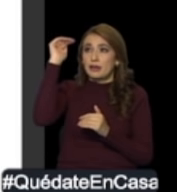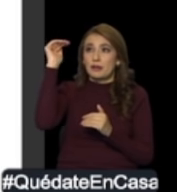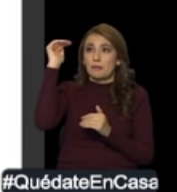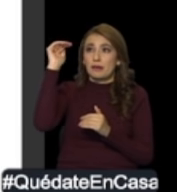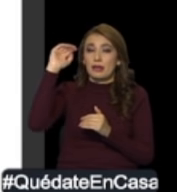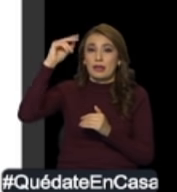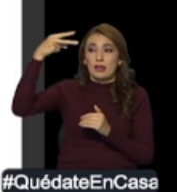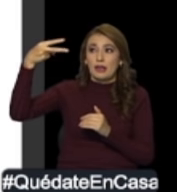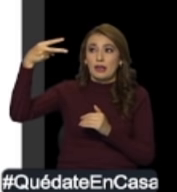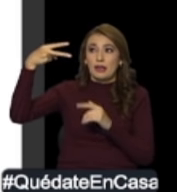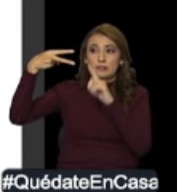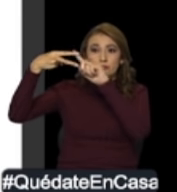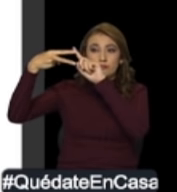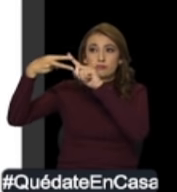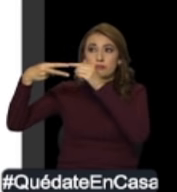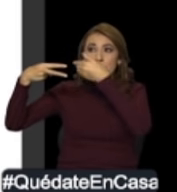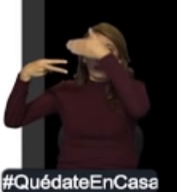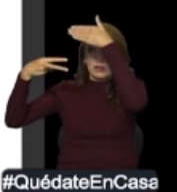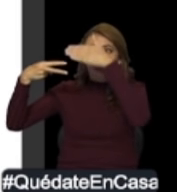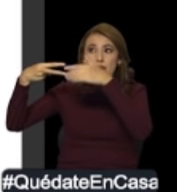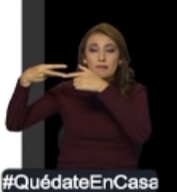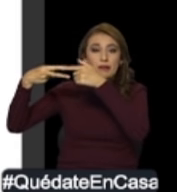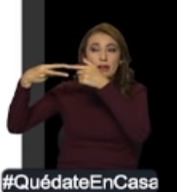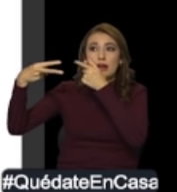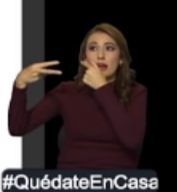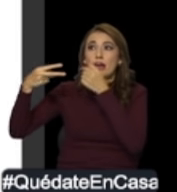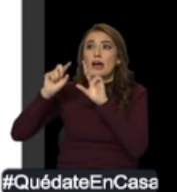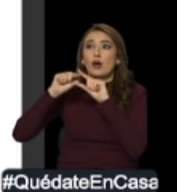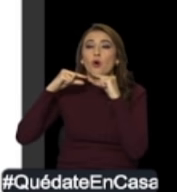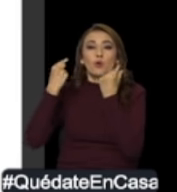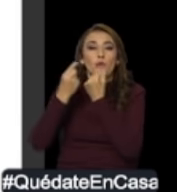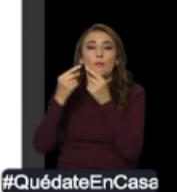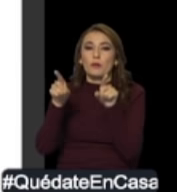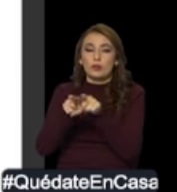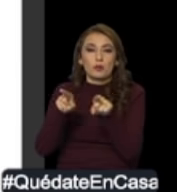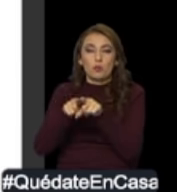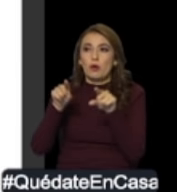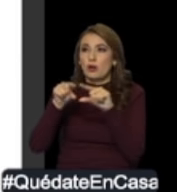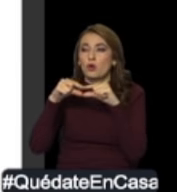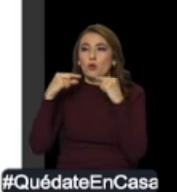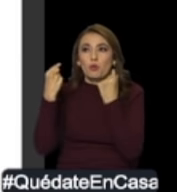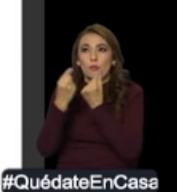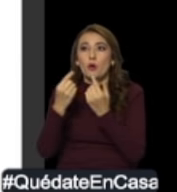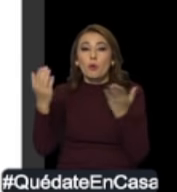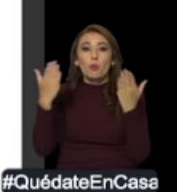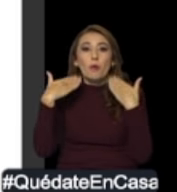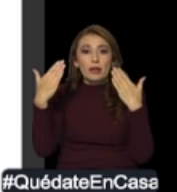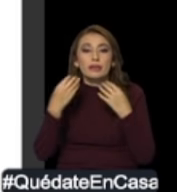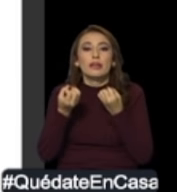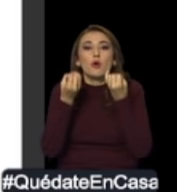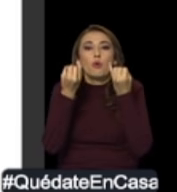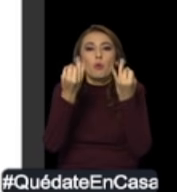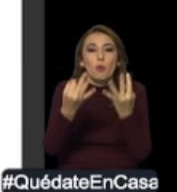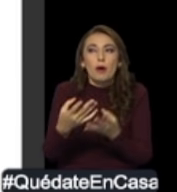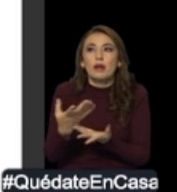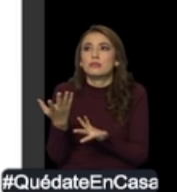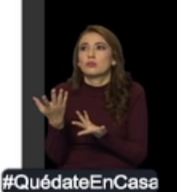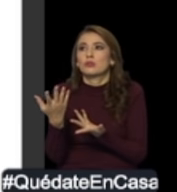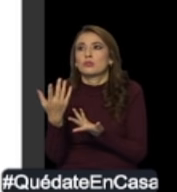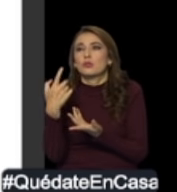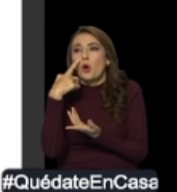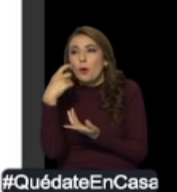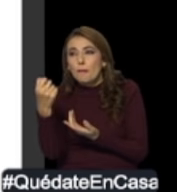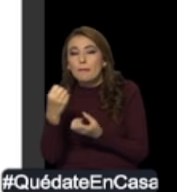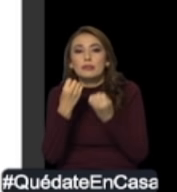misma clasificación, pero por grupo de edad y sexo en el Cantón Guayaquil. Tienen, por ejemplo,